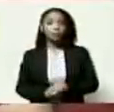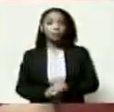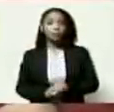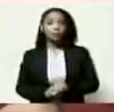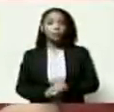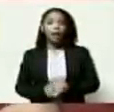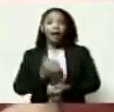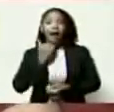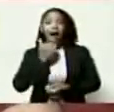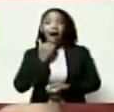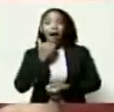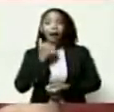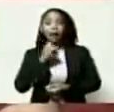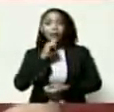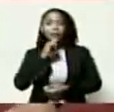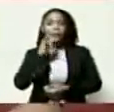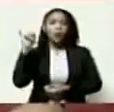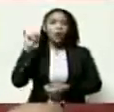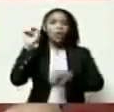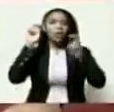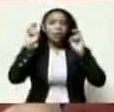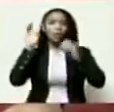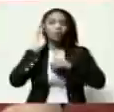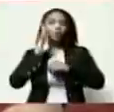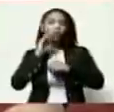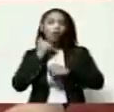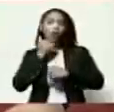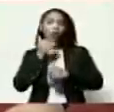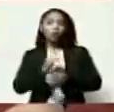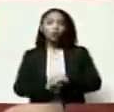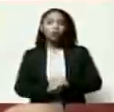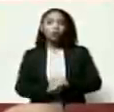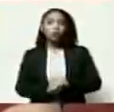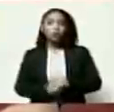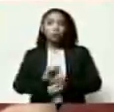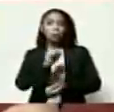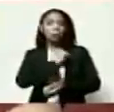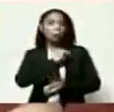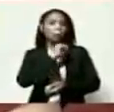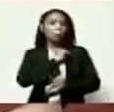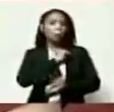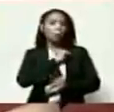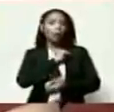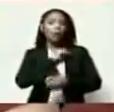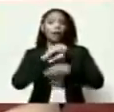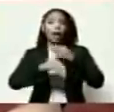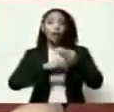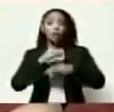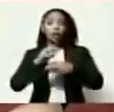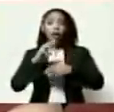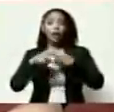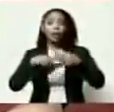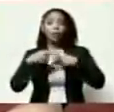si alguien ha denunciado hechos de corrupción sin temor, ha sido la Revolución Bolivariana.